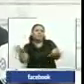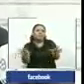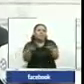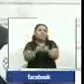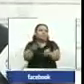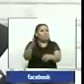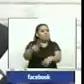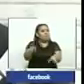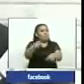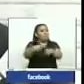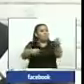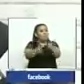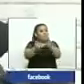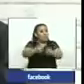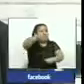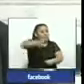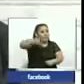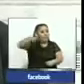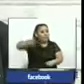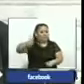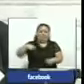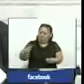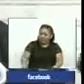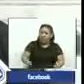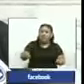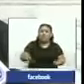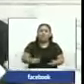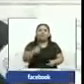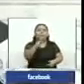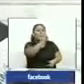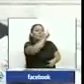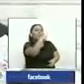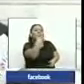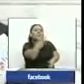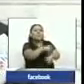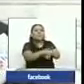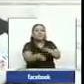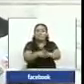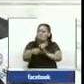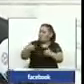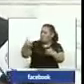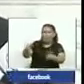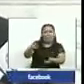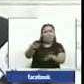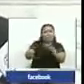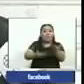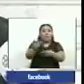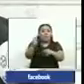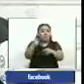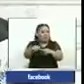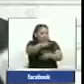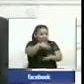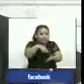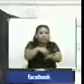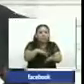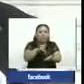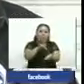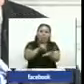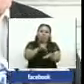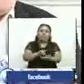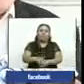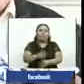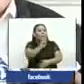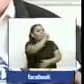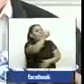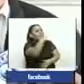Más de medio millón mensuales. Está fácil. ¿Quiénes son esos diputados? Está fácil ganarse la vida de esa manera, pero no a costa del pueblo salvadoreño. ¿Quiénes son esos